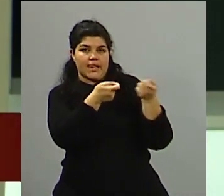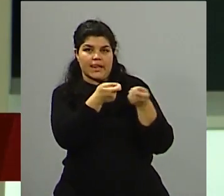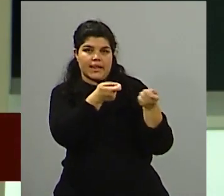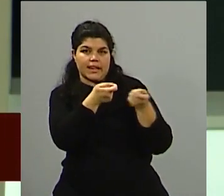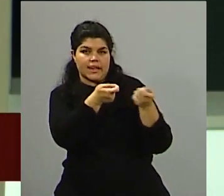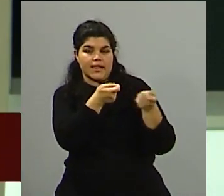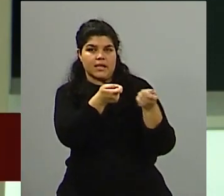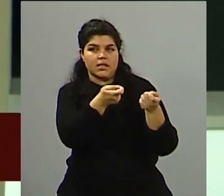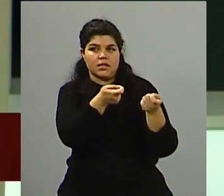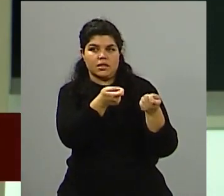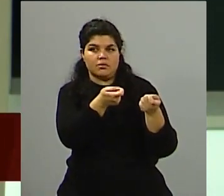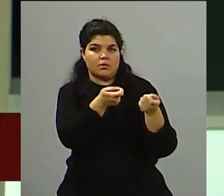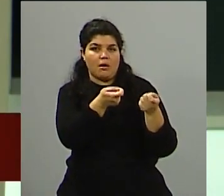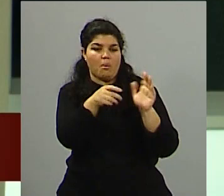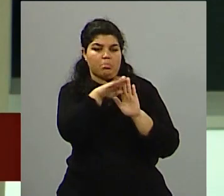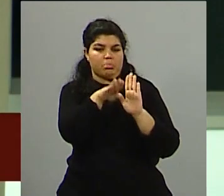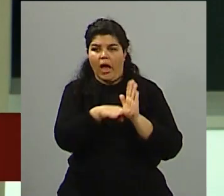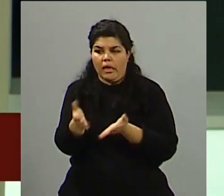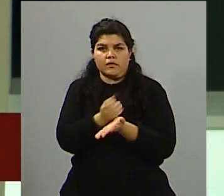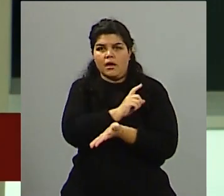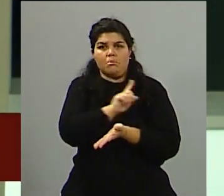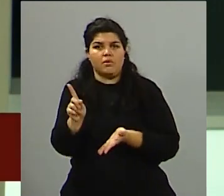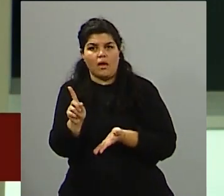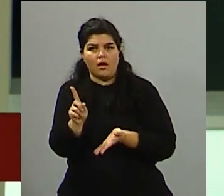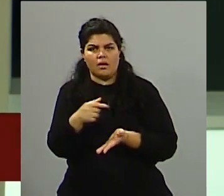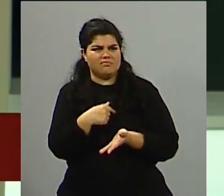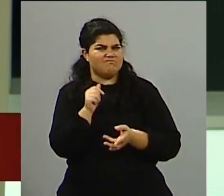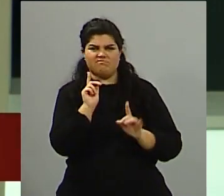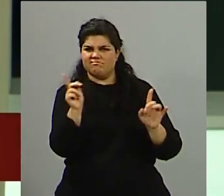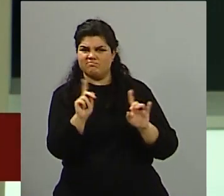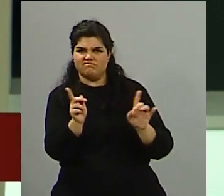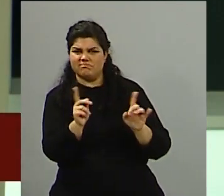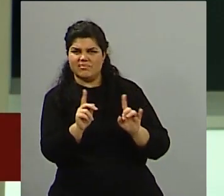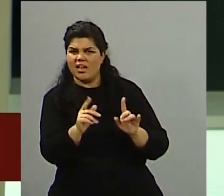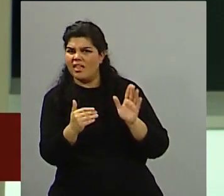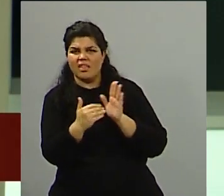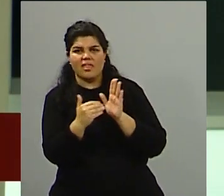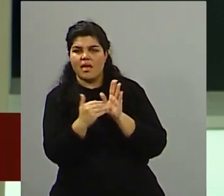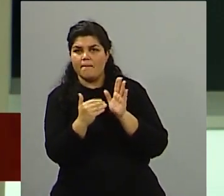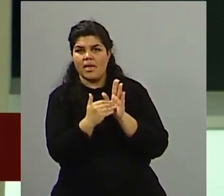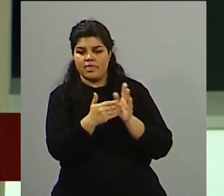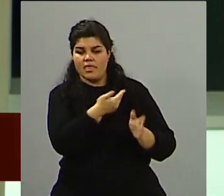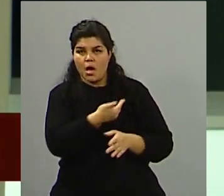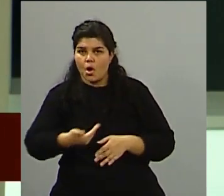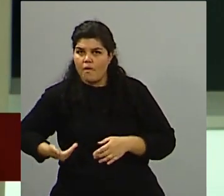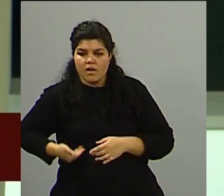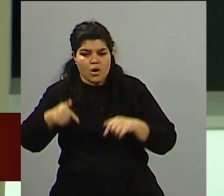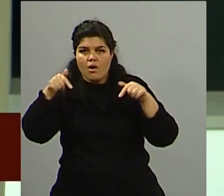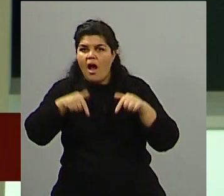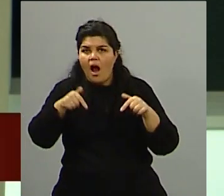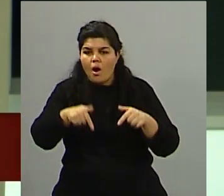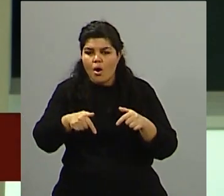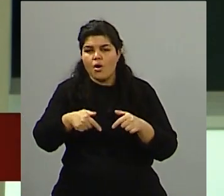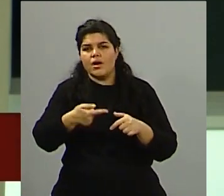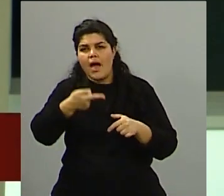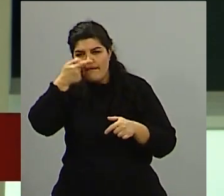mis condiciones no avanzamos. Hoy está medio supeditado a un poco los intereses que tenga el gobierno hoy actualmente sobre